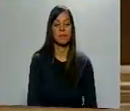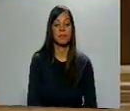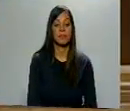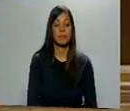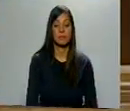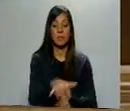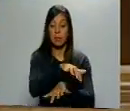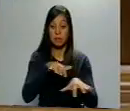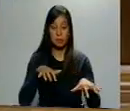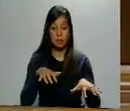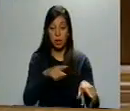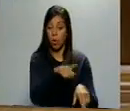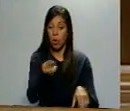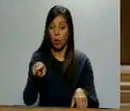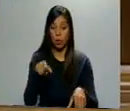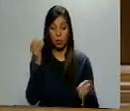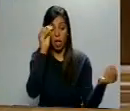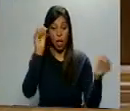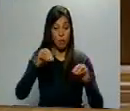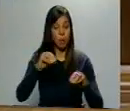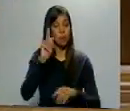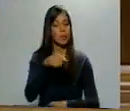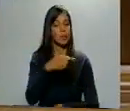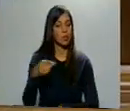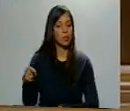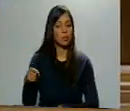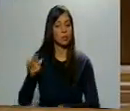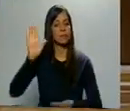Consideración el acta leída por el ciudadano secretario para su aprobación.